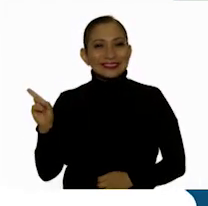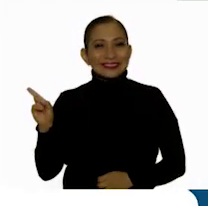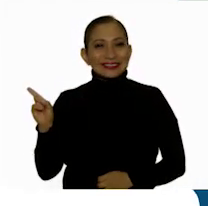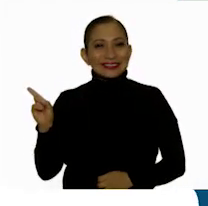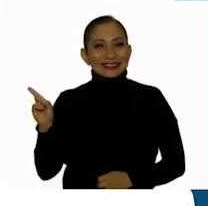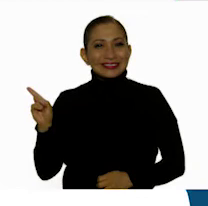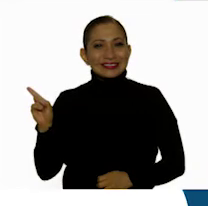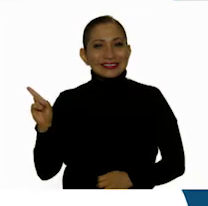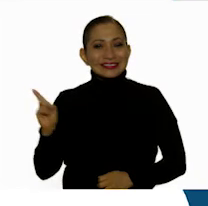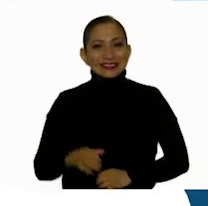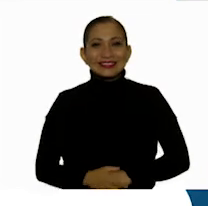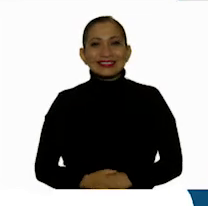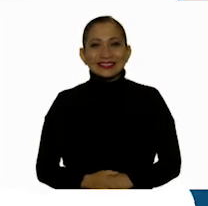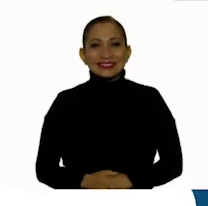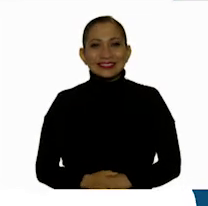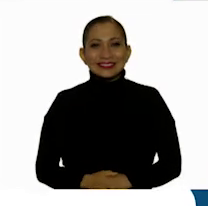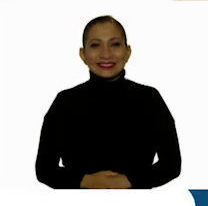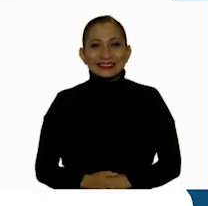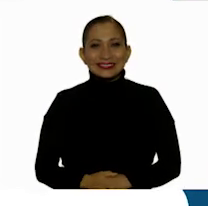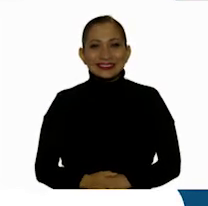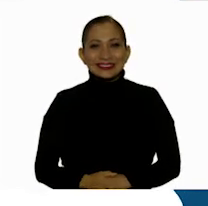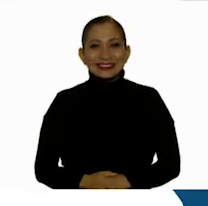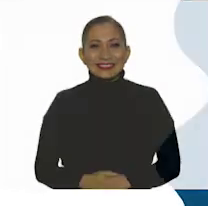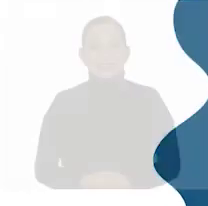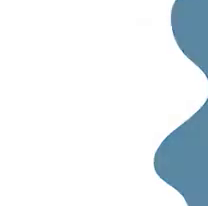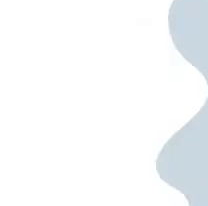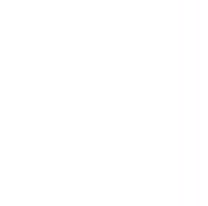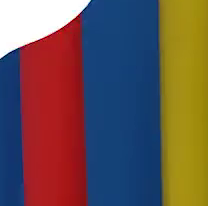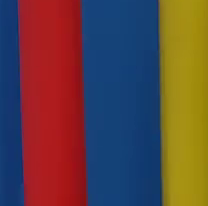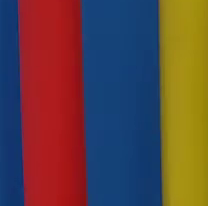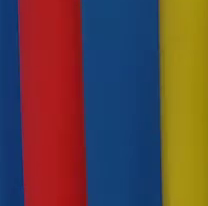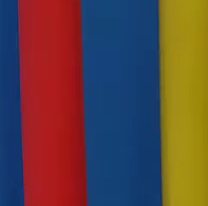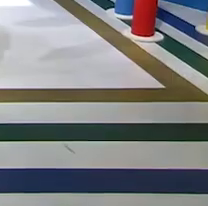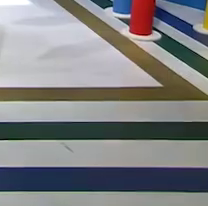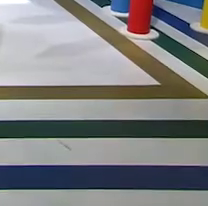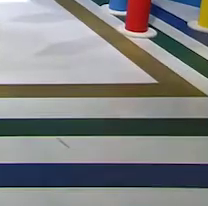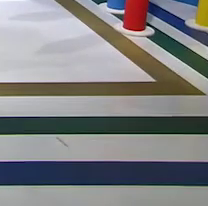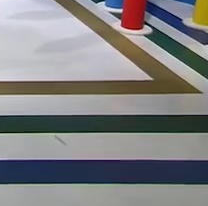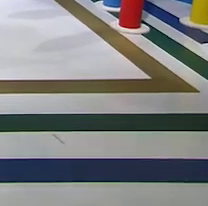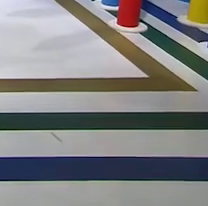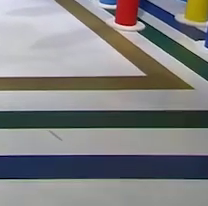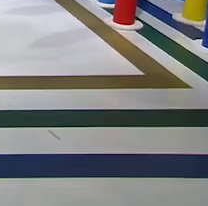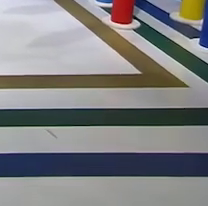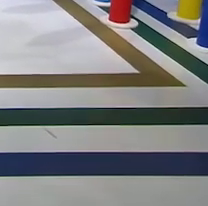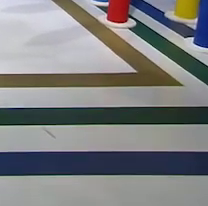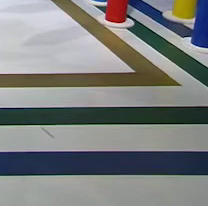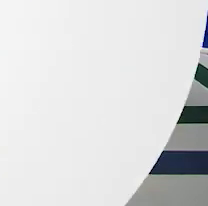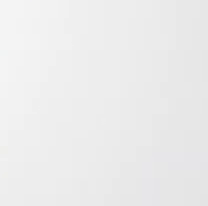aprendeencasa.sep.gov.mx. ¡Nos vemos!